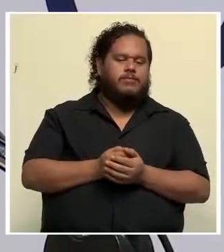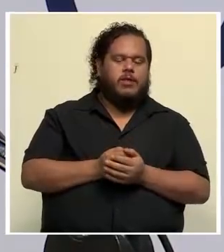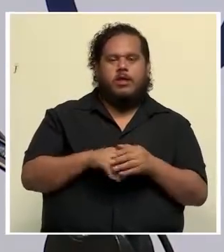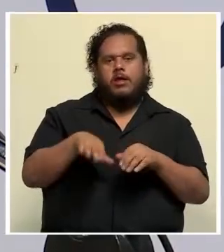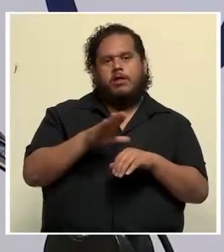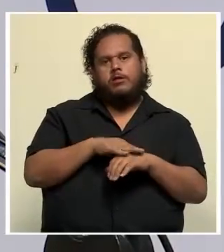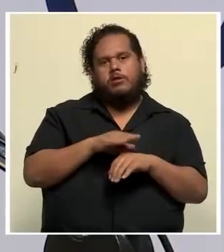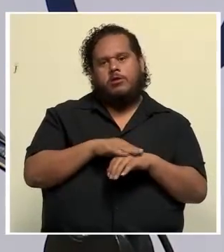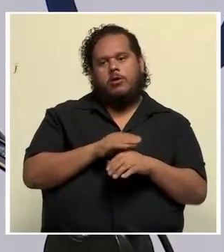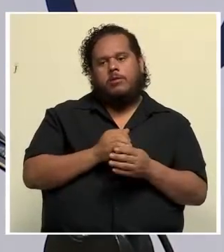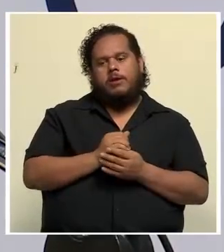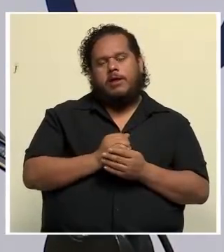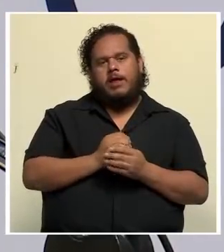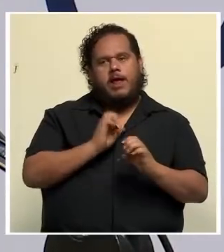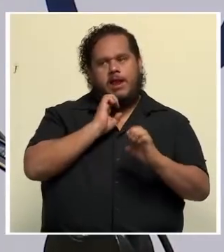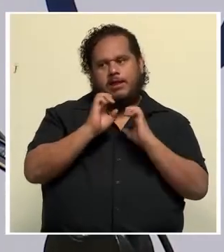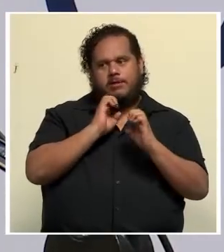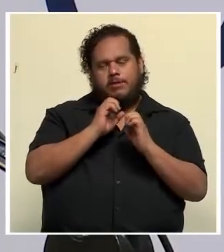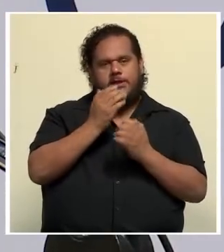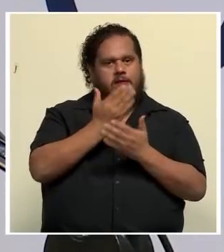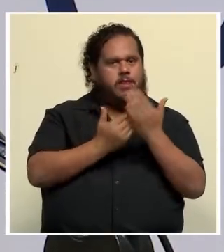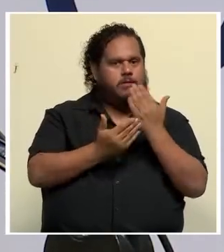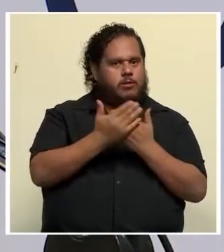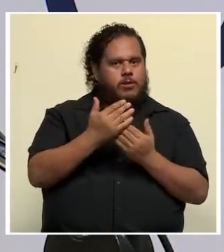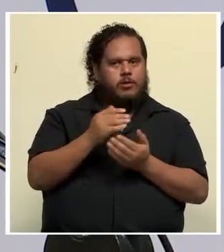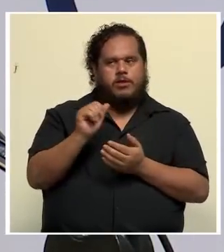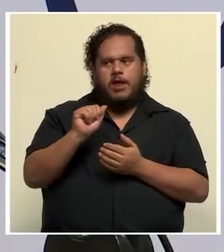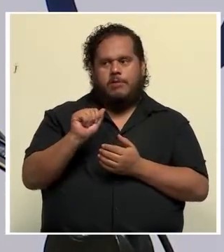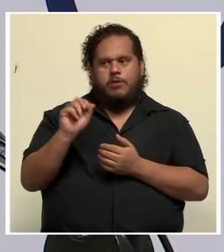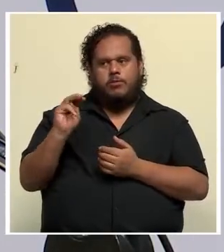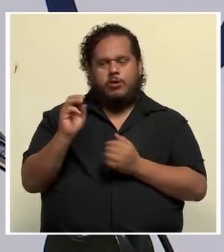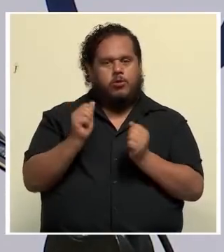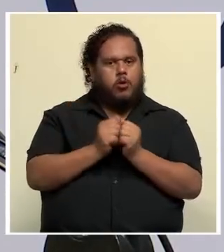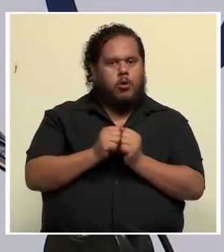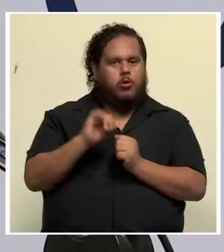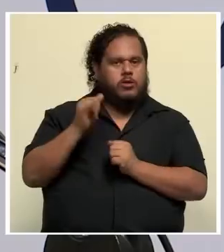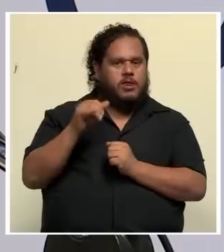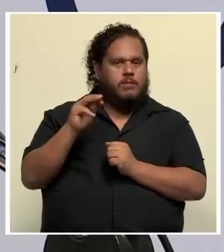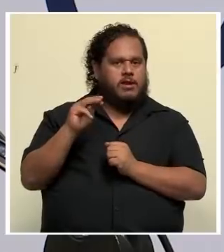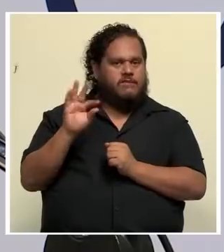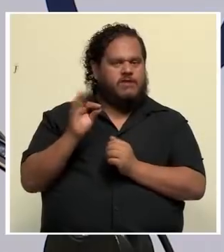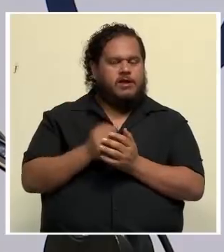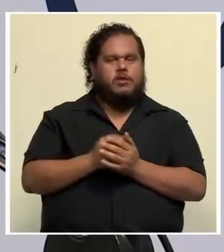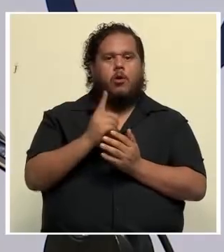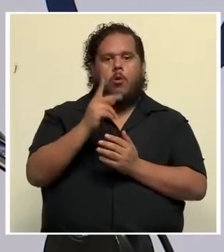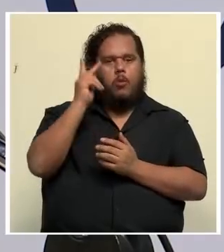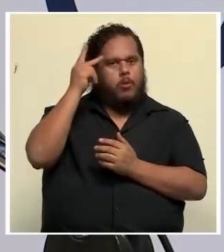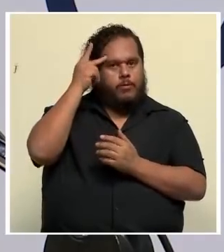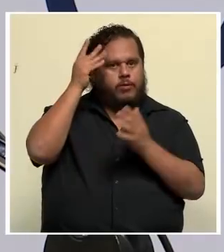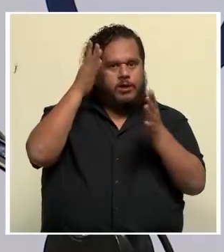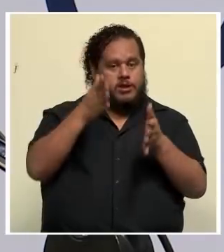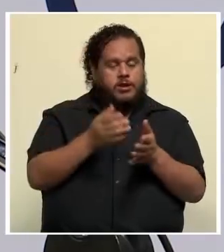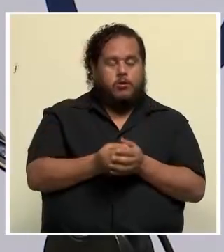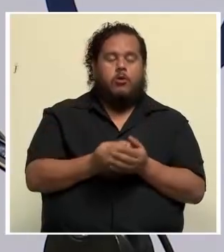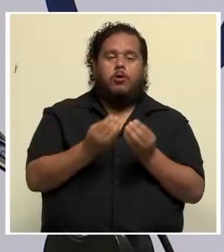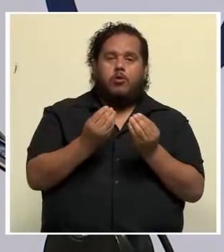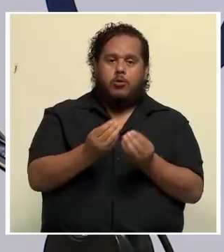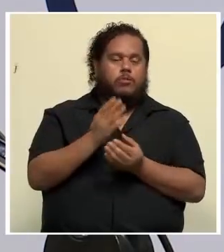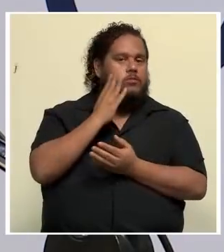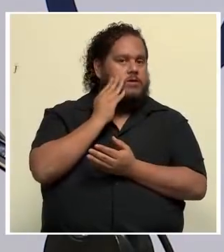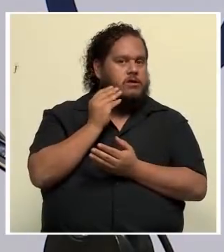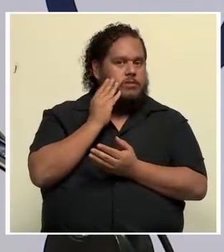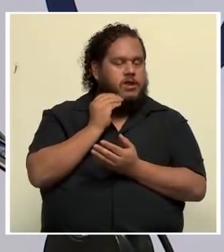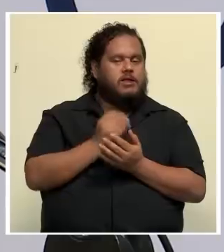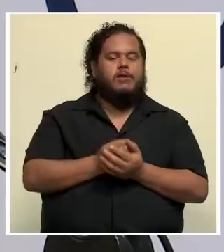sobre la entrevista de mano a mano de Álvaro Murillo con José María Figueres, un político muy